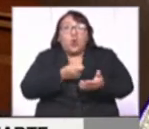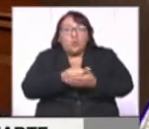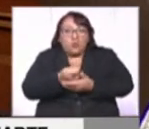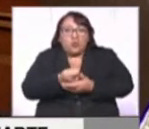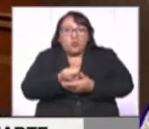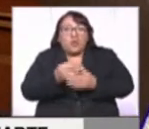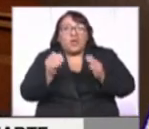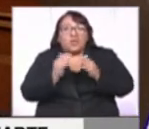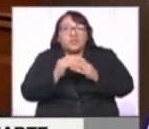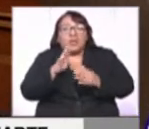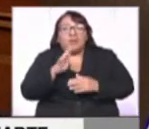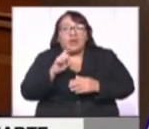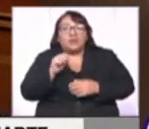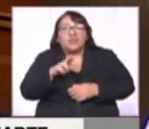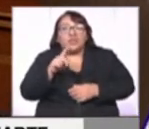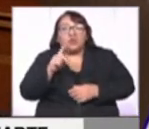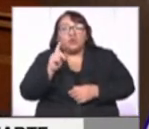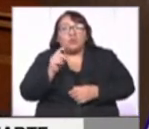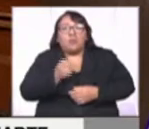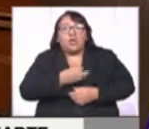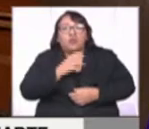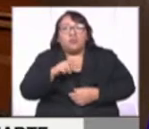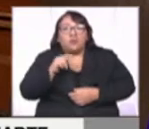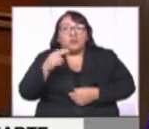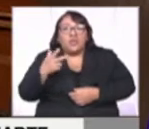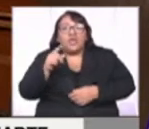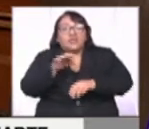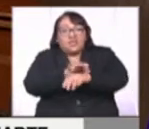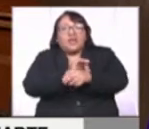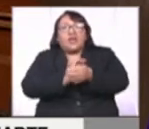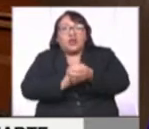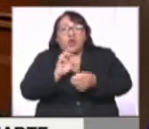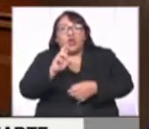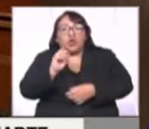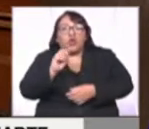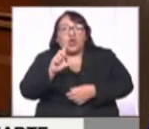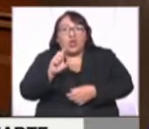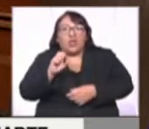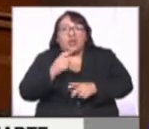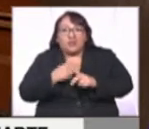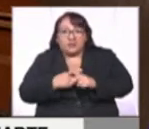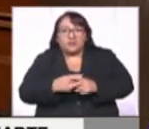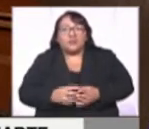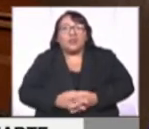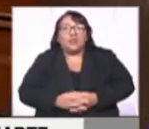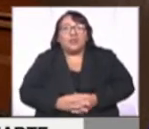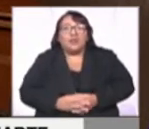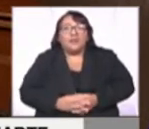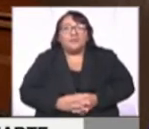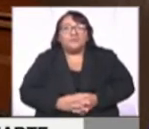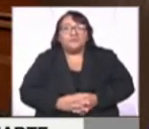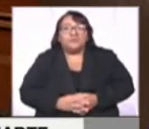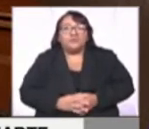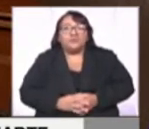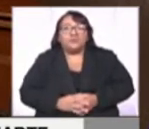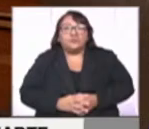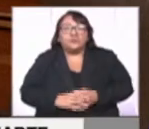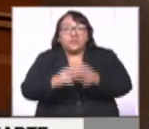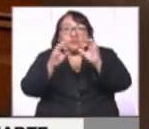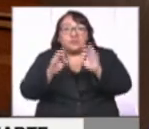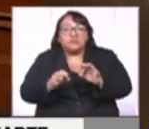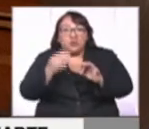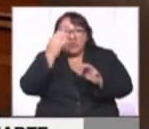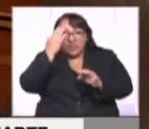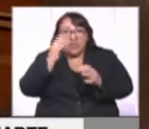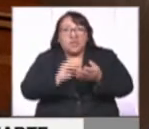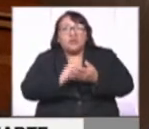Casa Banquero el 31 de mayo del 2023 este reloj Rolex, ¿no es cierto?, de determinado modelo, y que ese mismo día